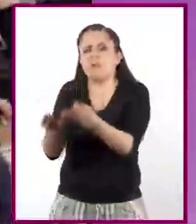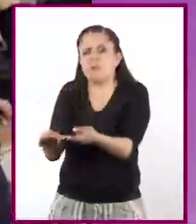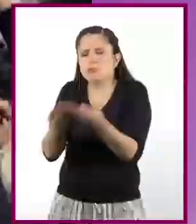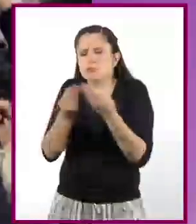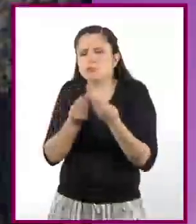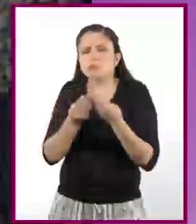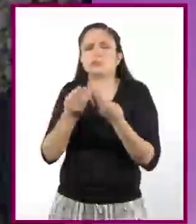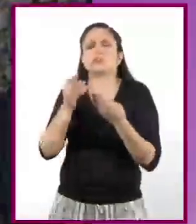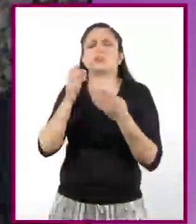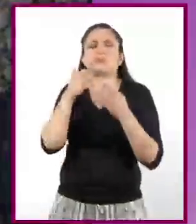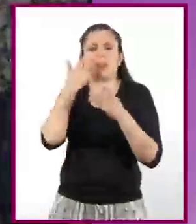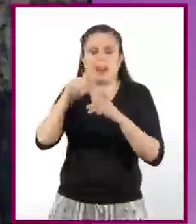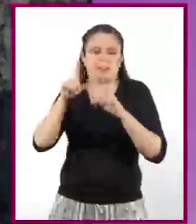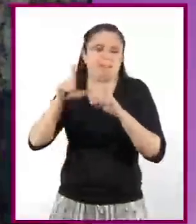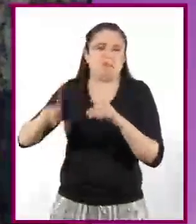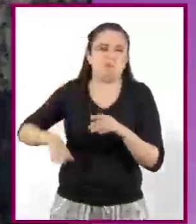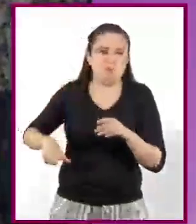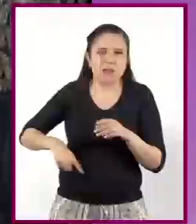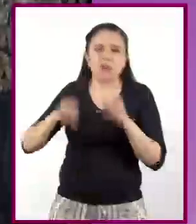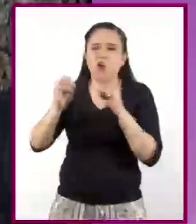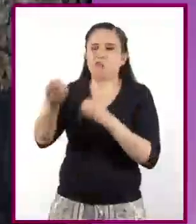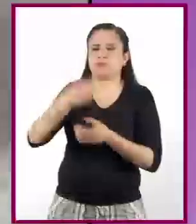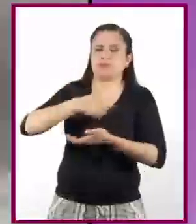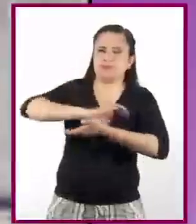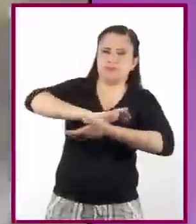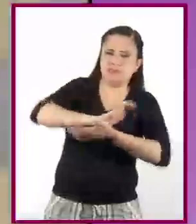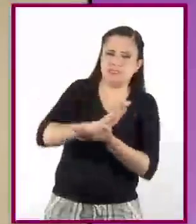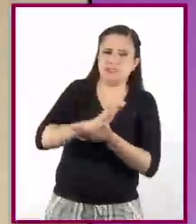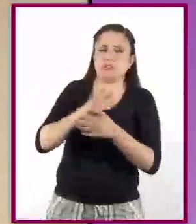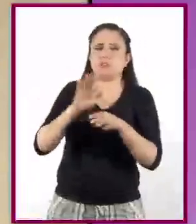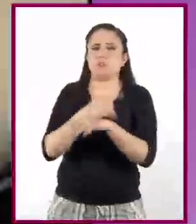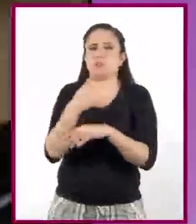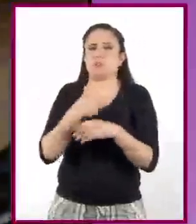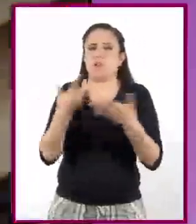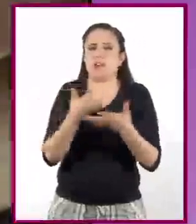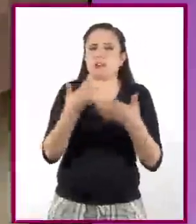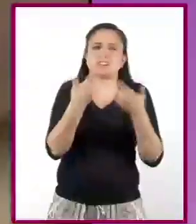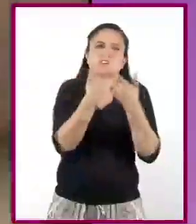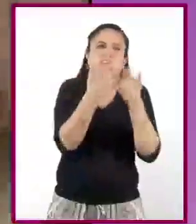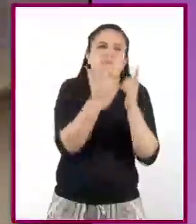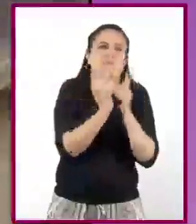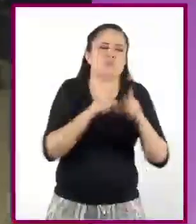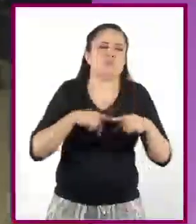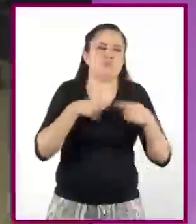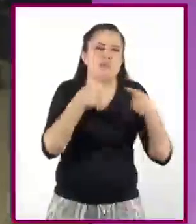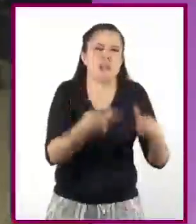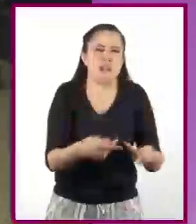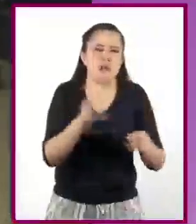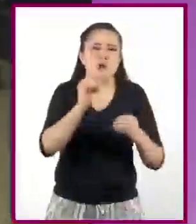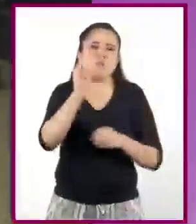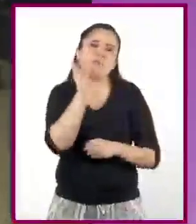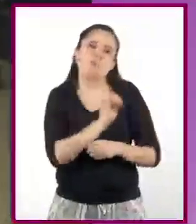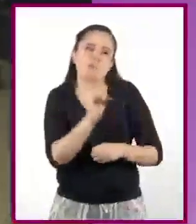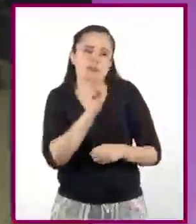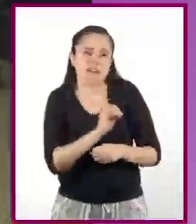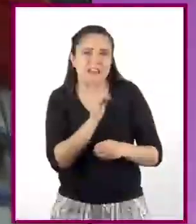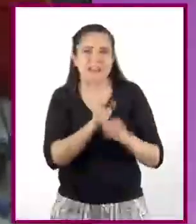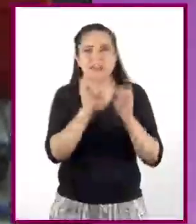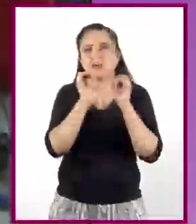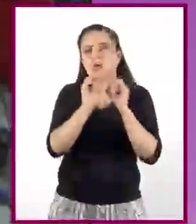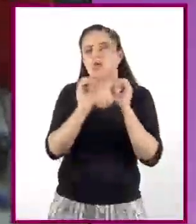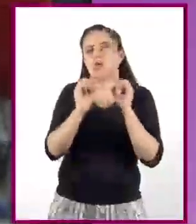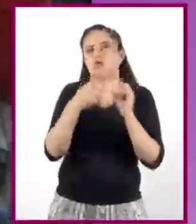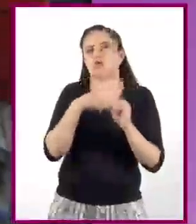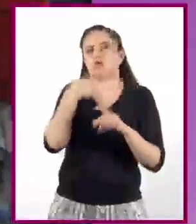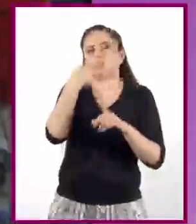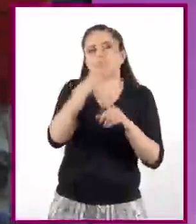requisitos ilegales o nos tratan con discriminación por pertenecer a algún grupo vulnerable, por ejemplo, por ser mujeres, por pertenecer